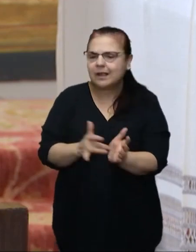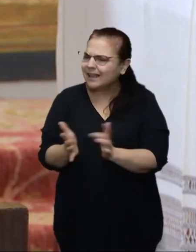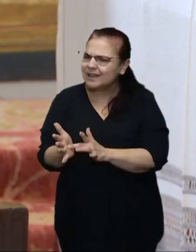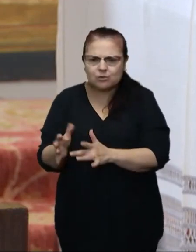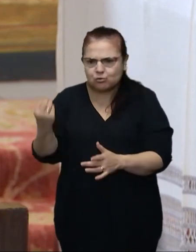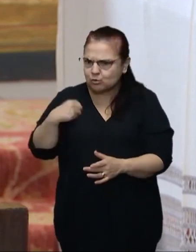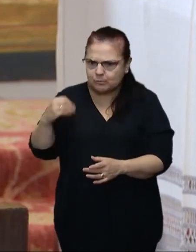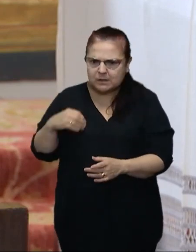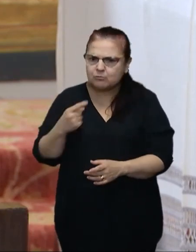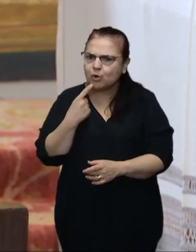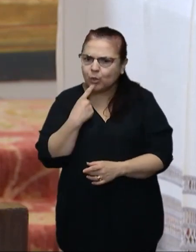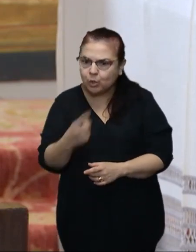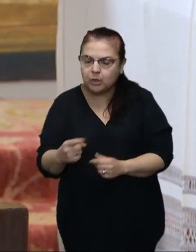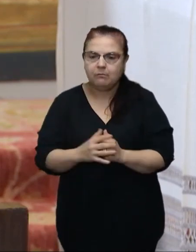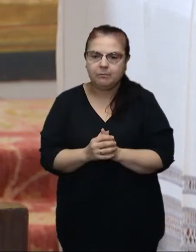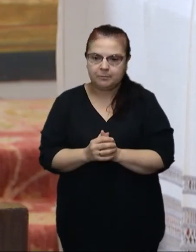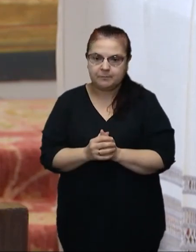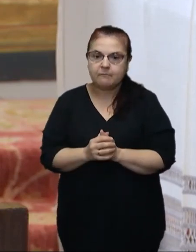Jesús.